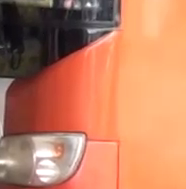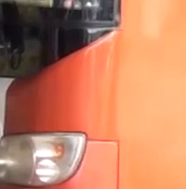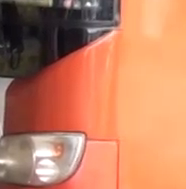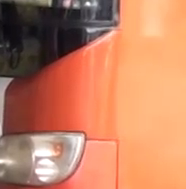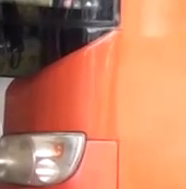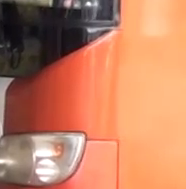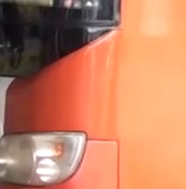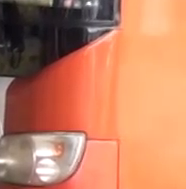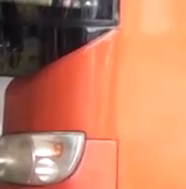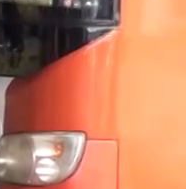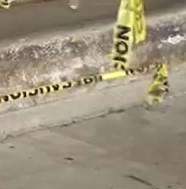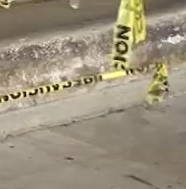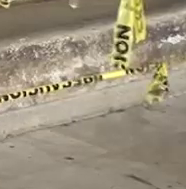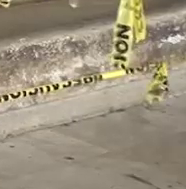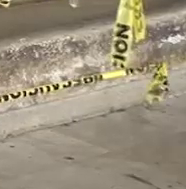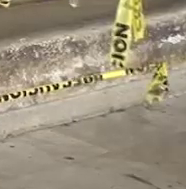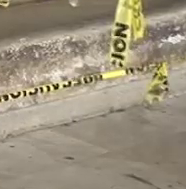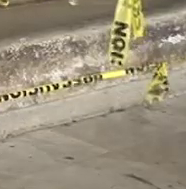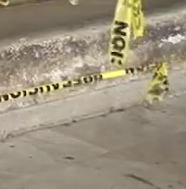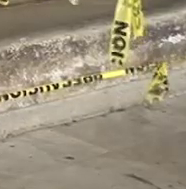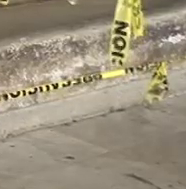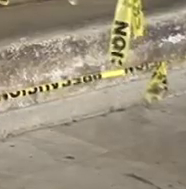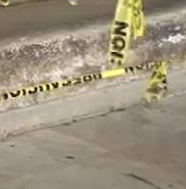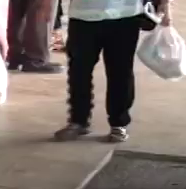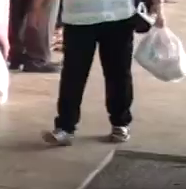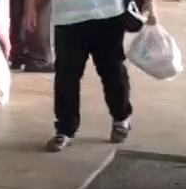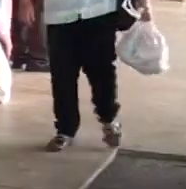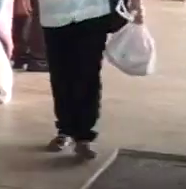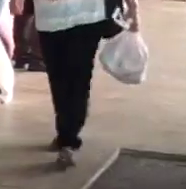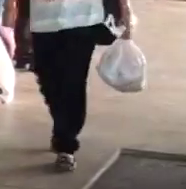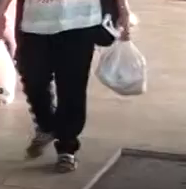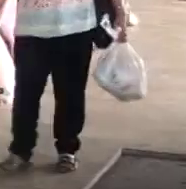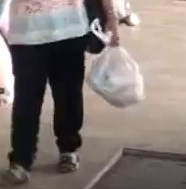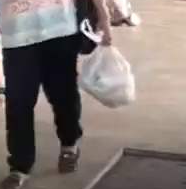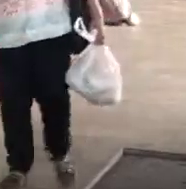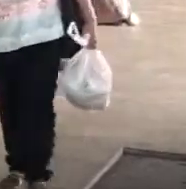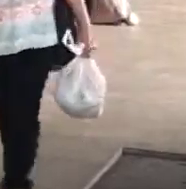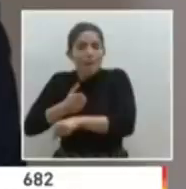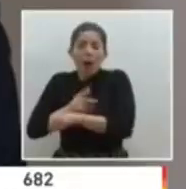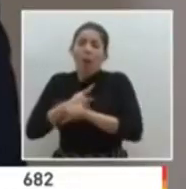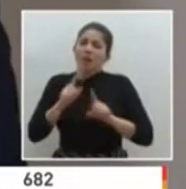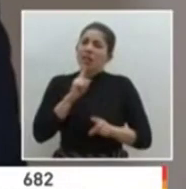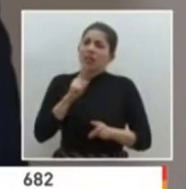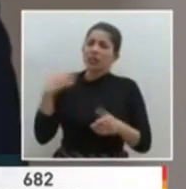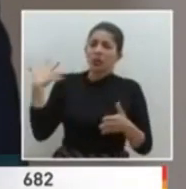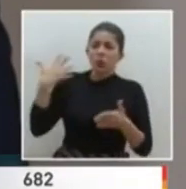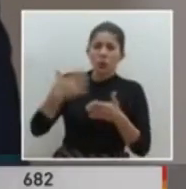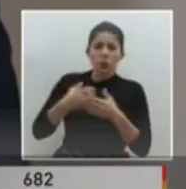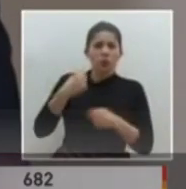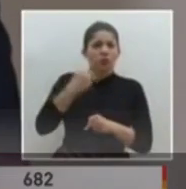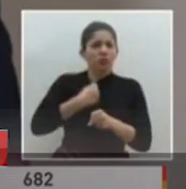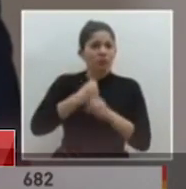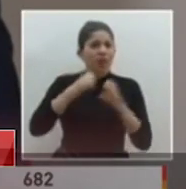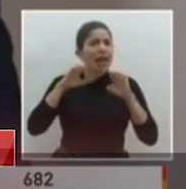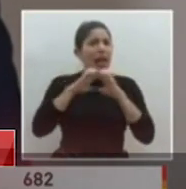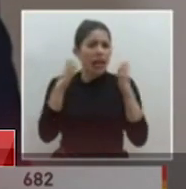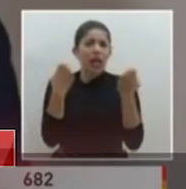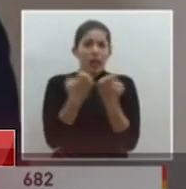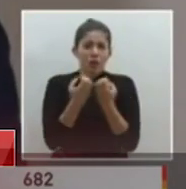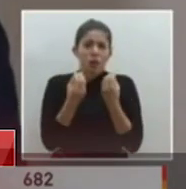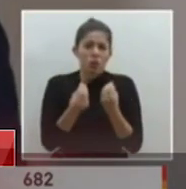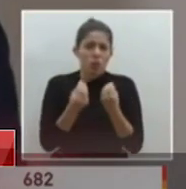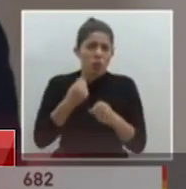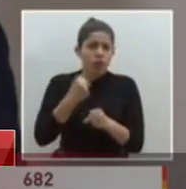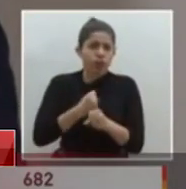cuidados intensivos, con un rango de edad de 0 a los 72 años. Hemos hecho un trabajo bastante de equipo, diría yo, en